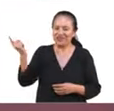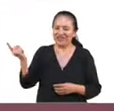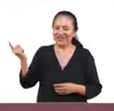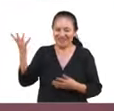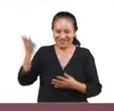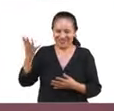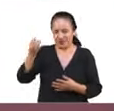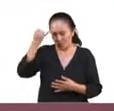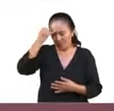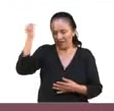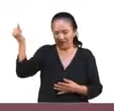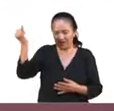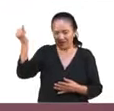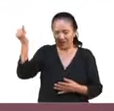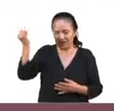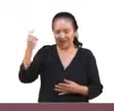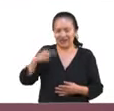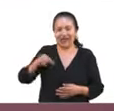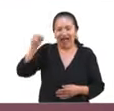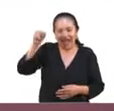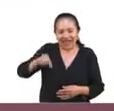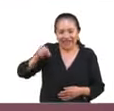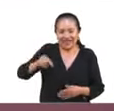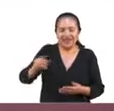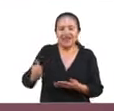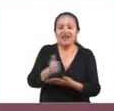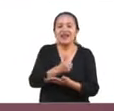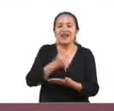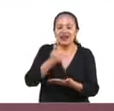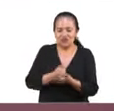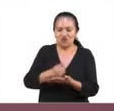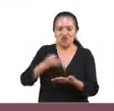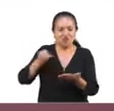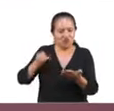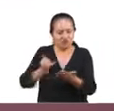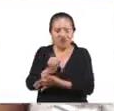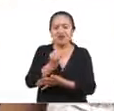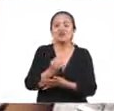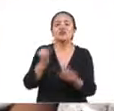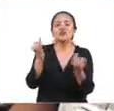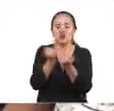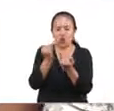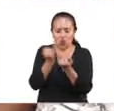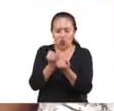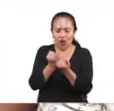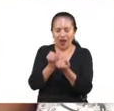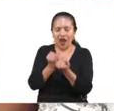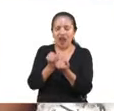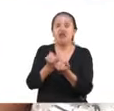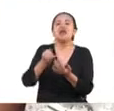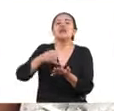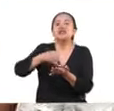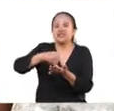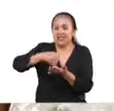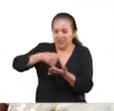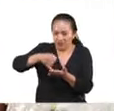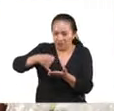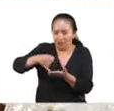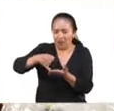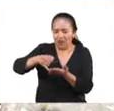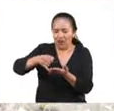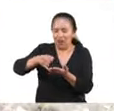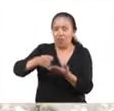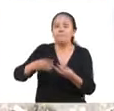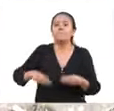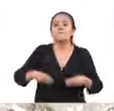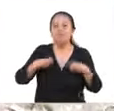República, que déjenme decirles que aquí en la ciudad decidimos hacer también el programa Sembrando Vida desde la ciudad, que